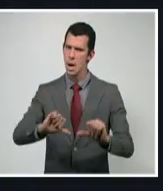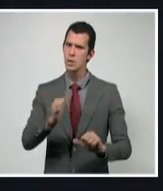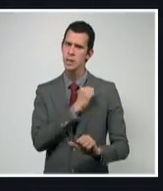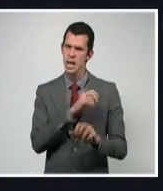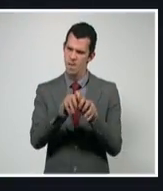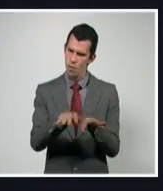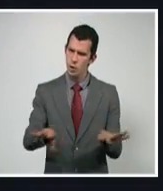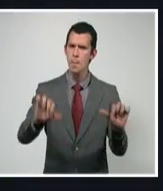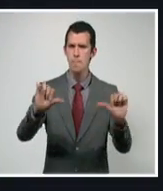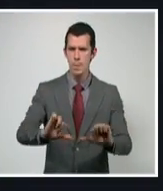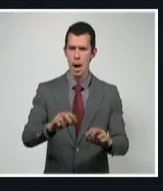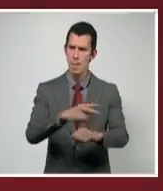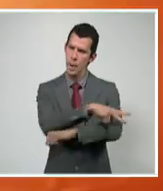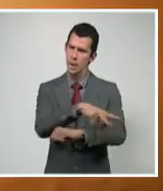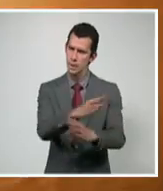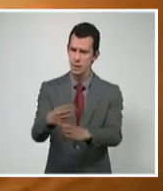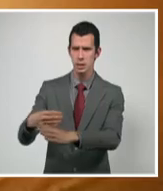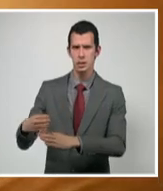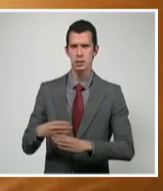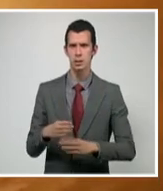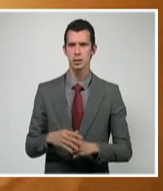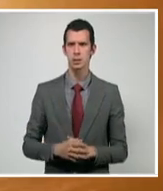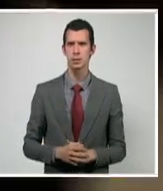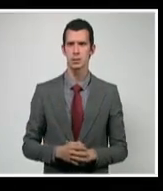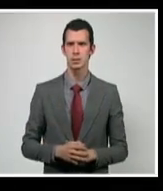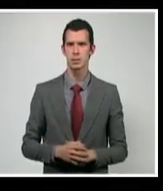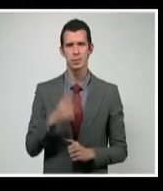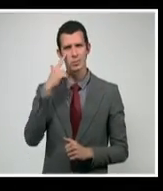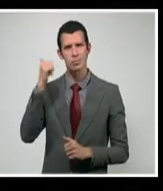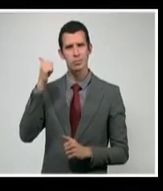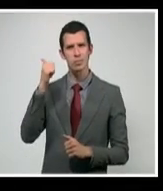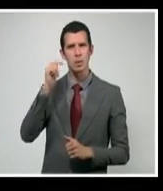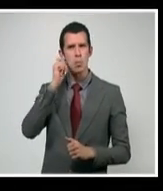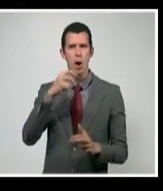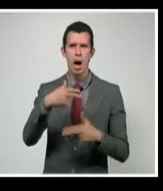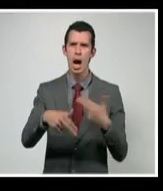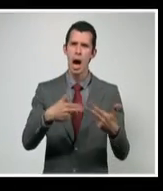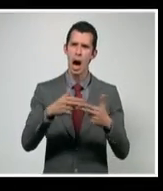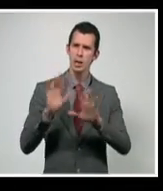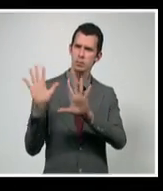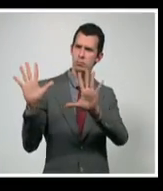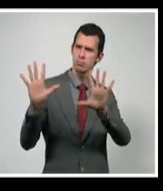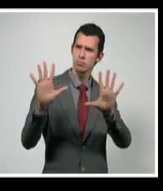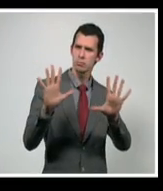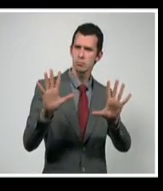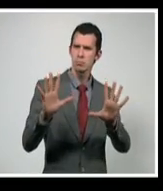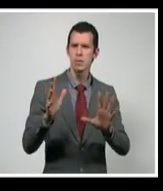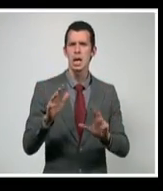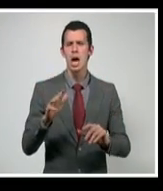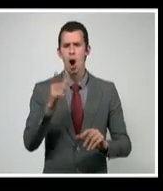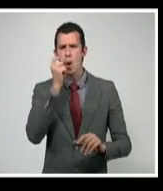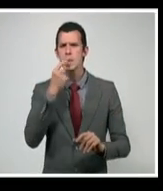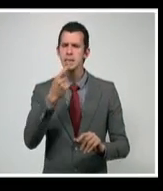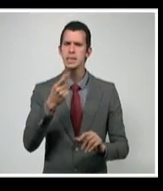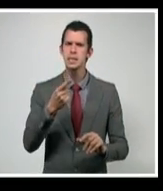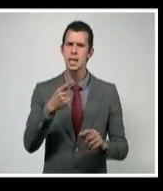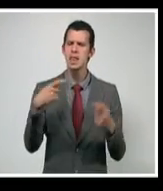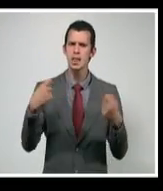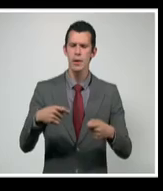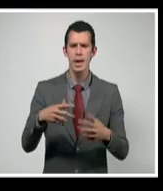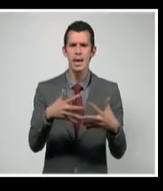emociones polarizadas y alto impacto psicológico. Ellos necesitaban sobre todo cambiar la manera de pensar de los cubanos.